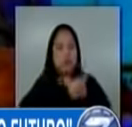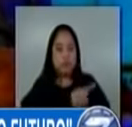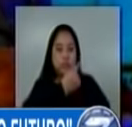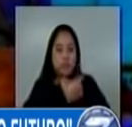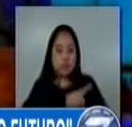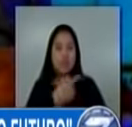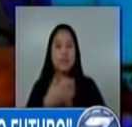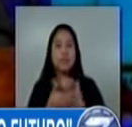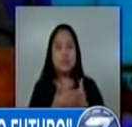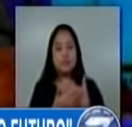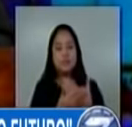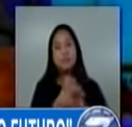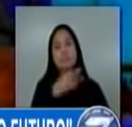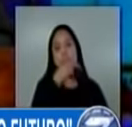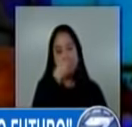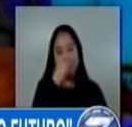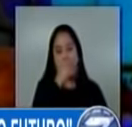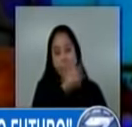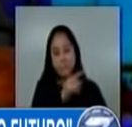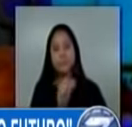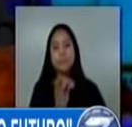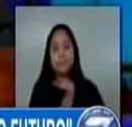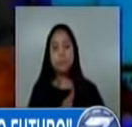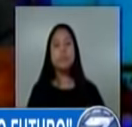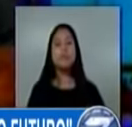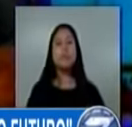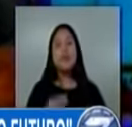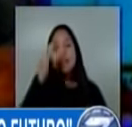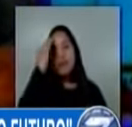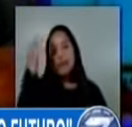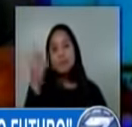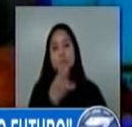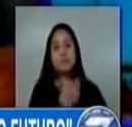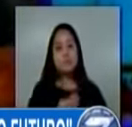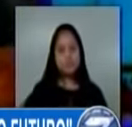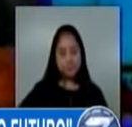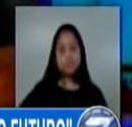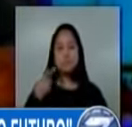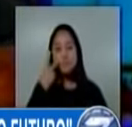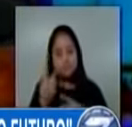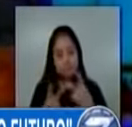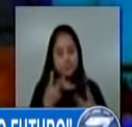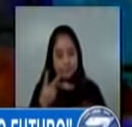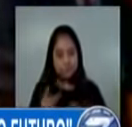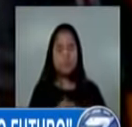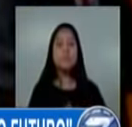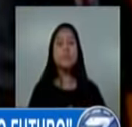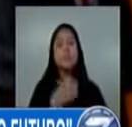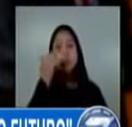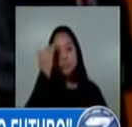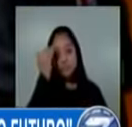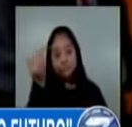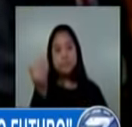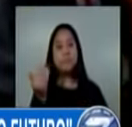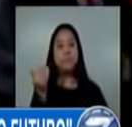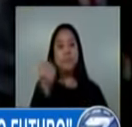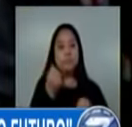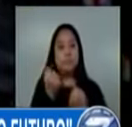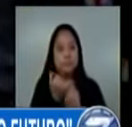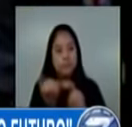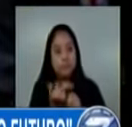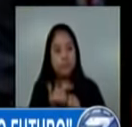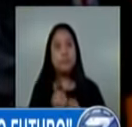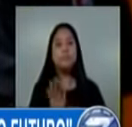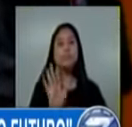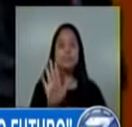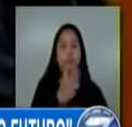con nuestro hermano país. Gracias, presidente, por la visita. Gracias por el apoyo de